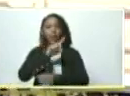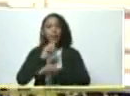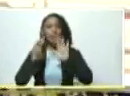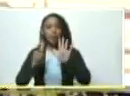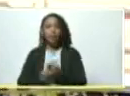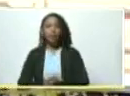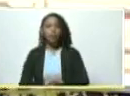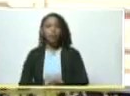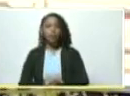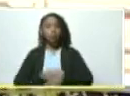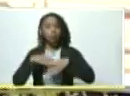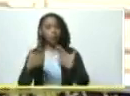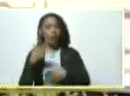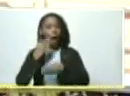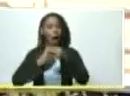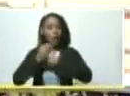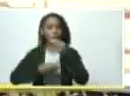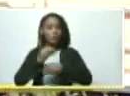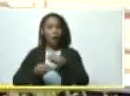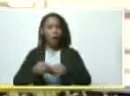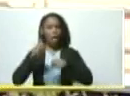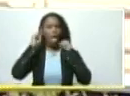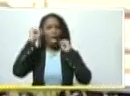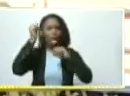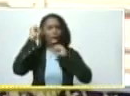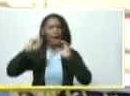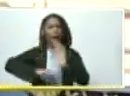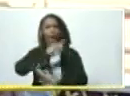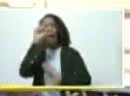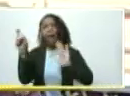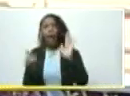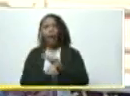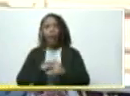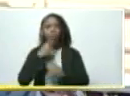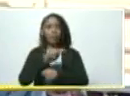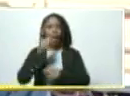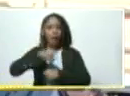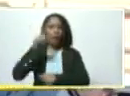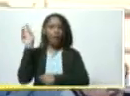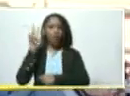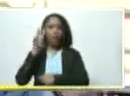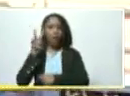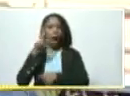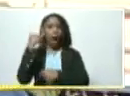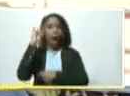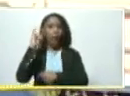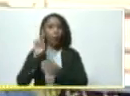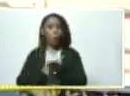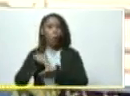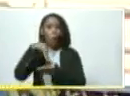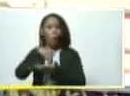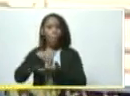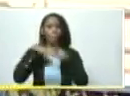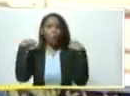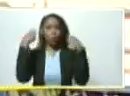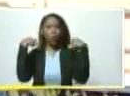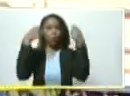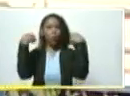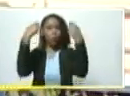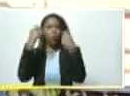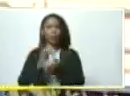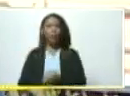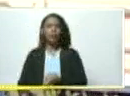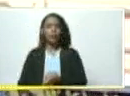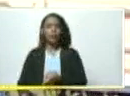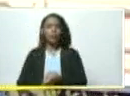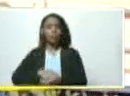2017, que eran guarimbas generalizadas, y decir que en Venezuela había un levantamiento popular y